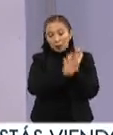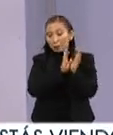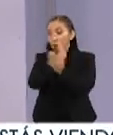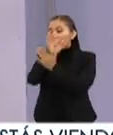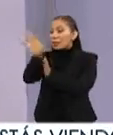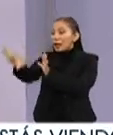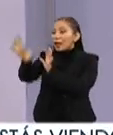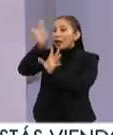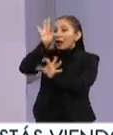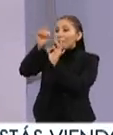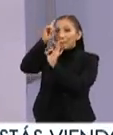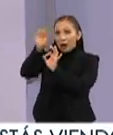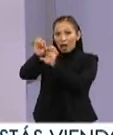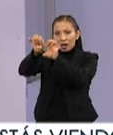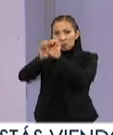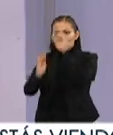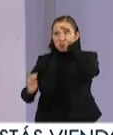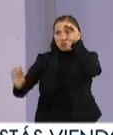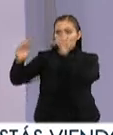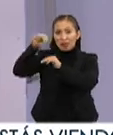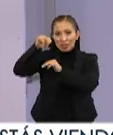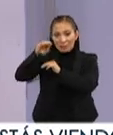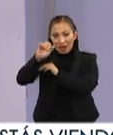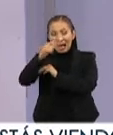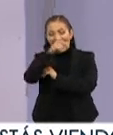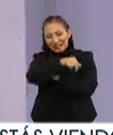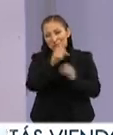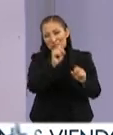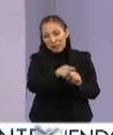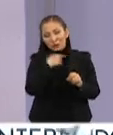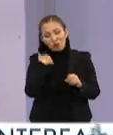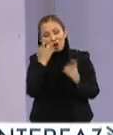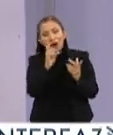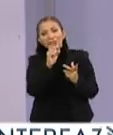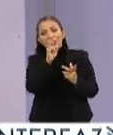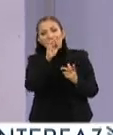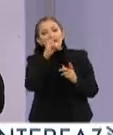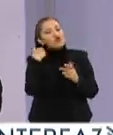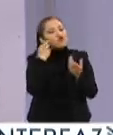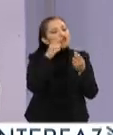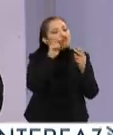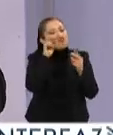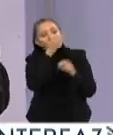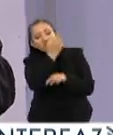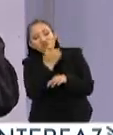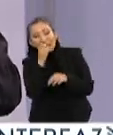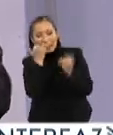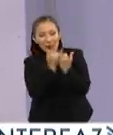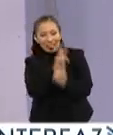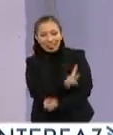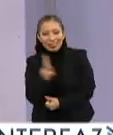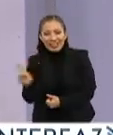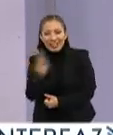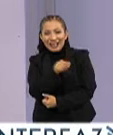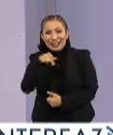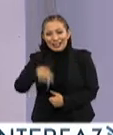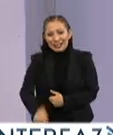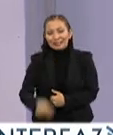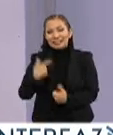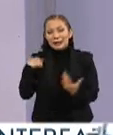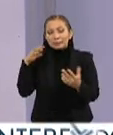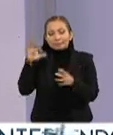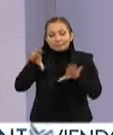ser elegibles para un equipo de la NBA, se hace precisamente este draft, y tal cual se hizo y se emuló